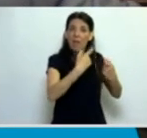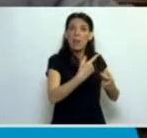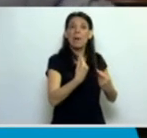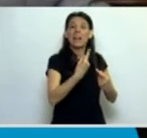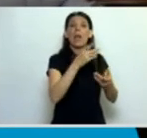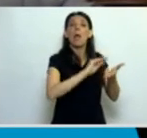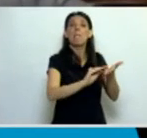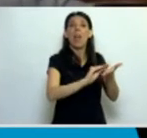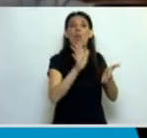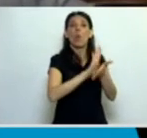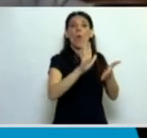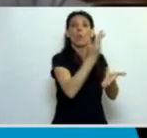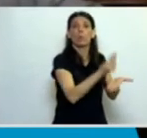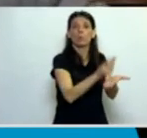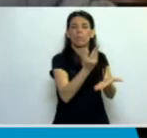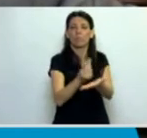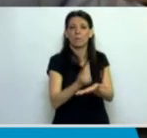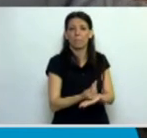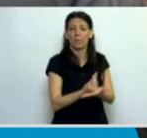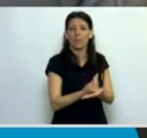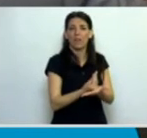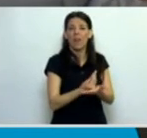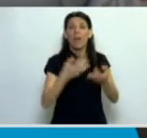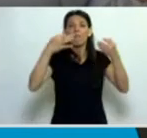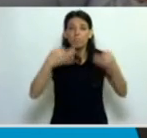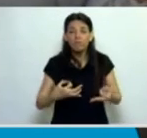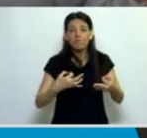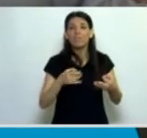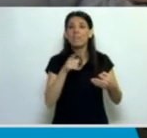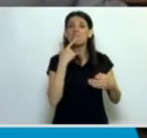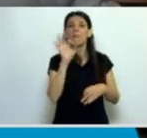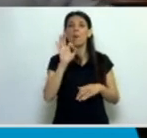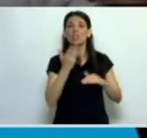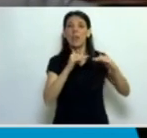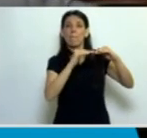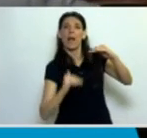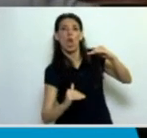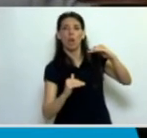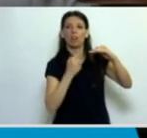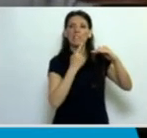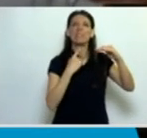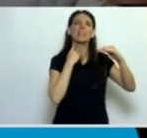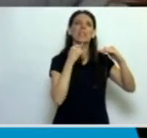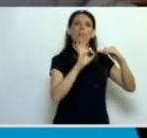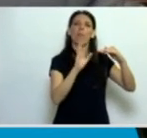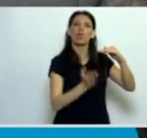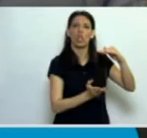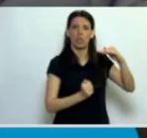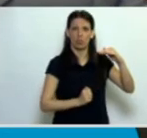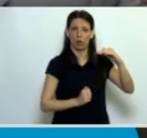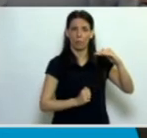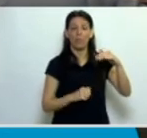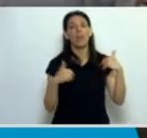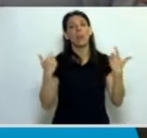empleados, la contribución patronal efectiva es mucho menor, promediando el 13%.